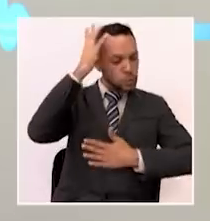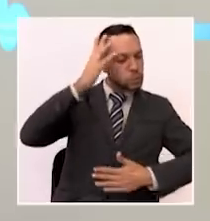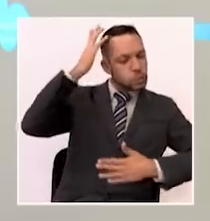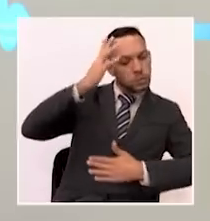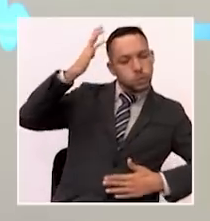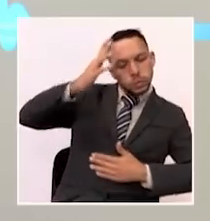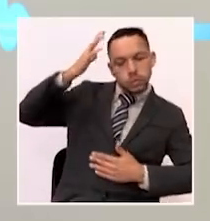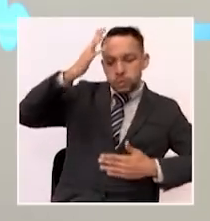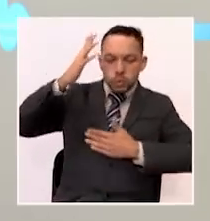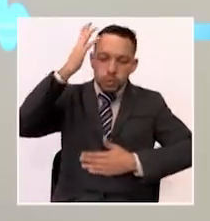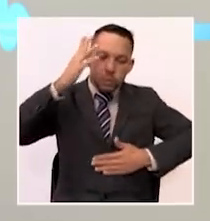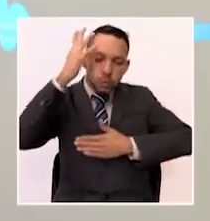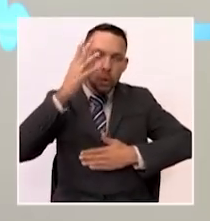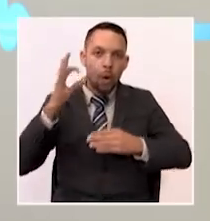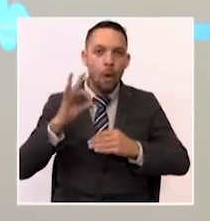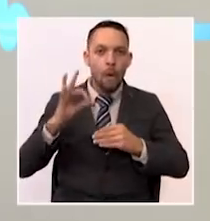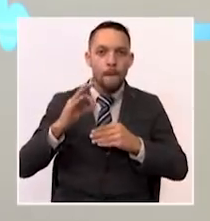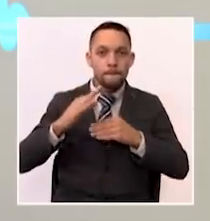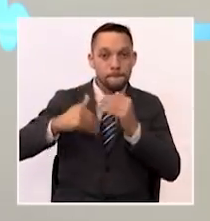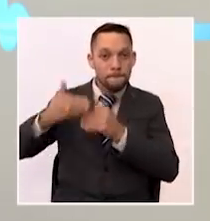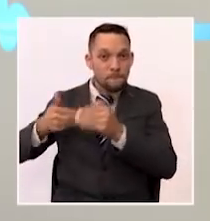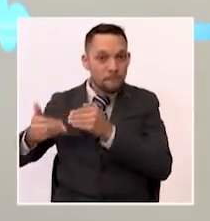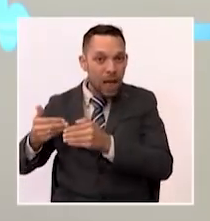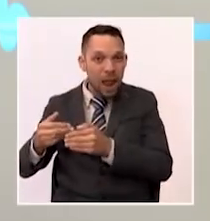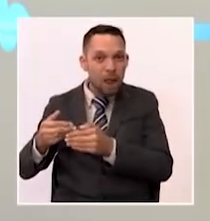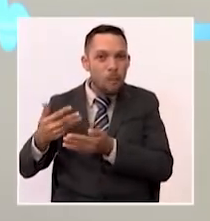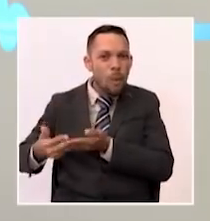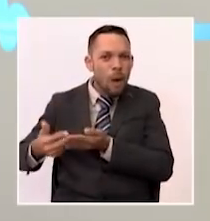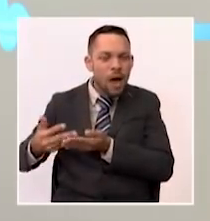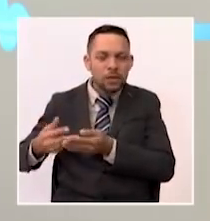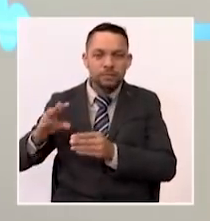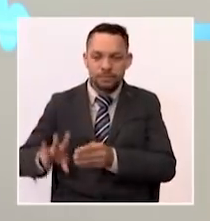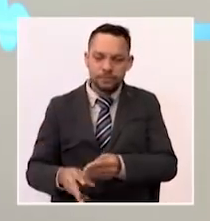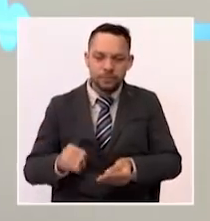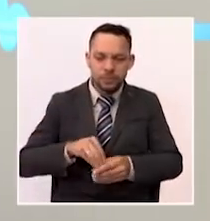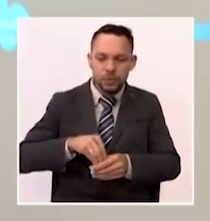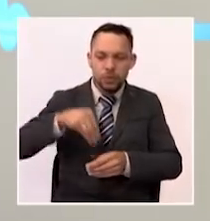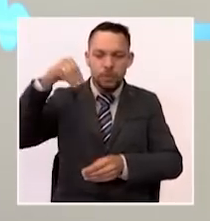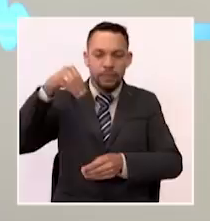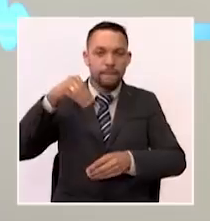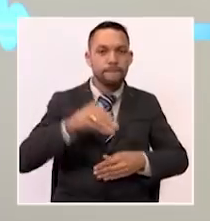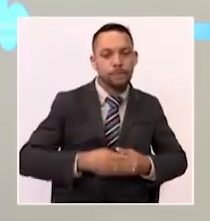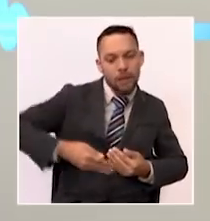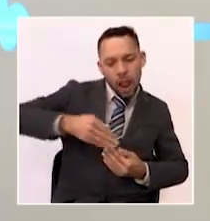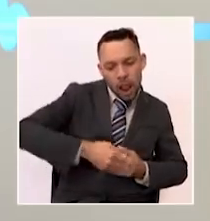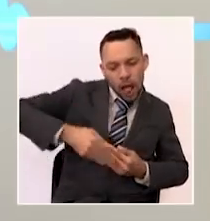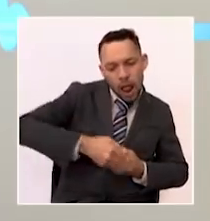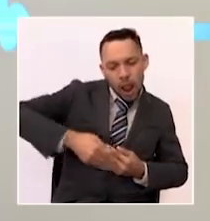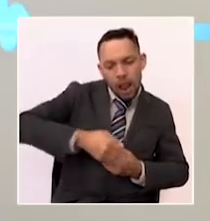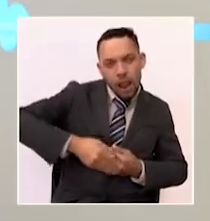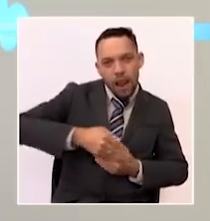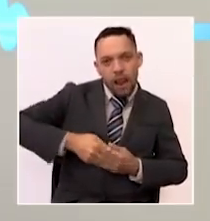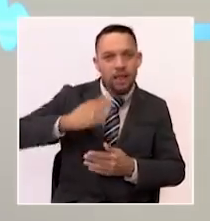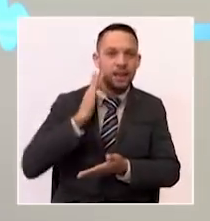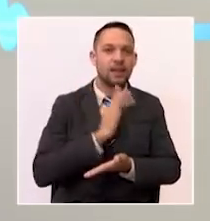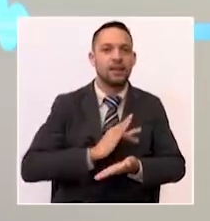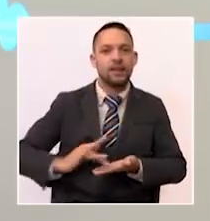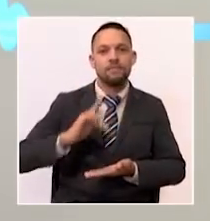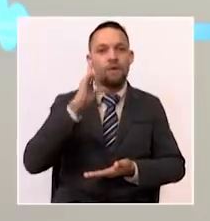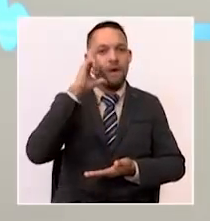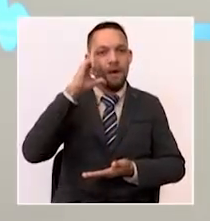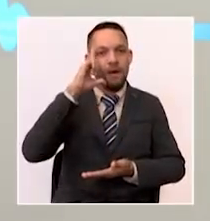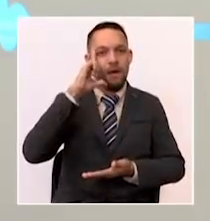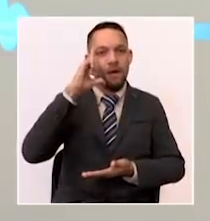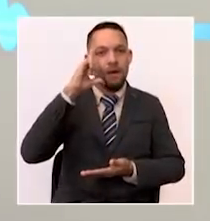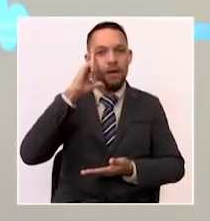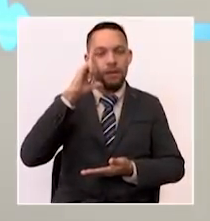con pañitos húmedos que no tengan alcohol, limpiar toda la zona inguinal, toda la zona del monte de Venus y toda la zona rectal. Después de que yo haga